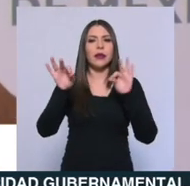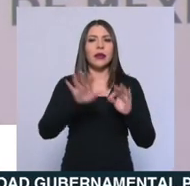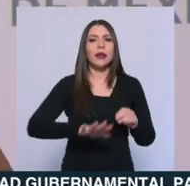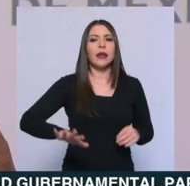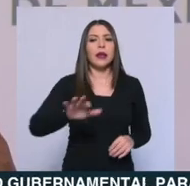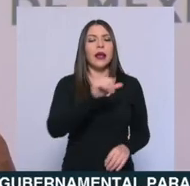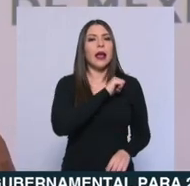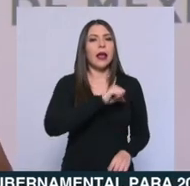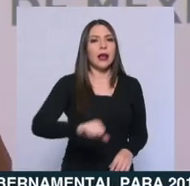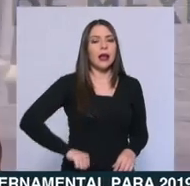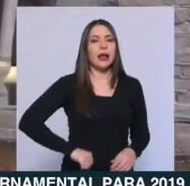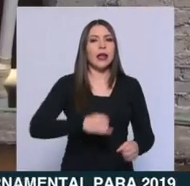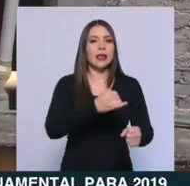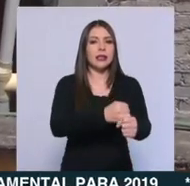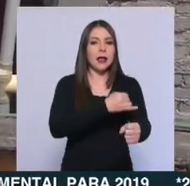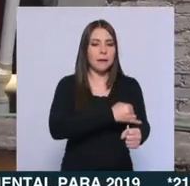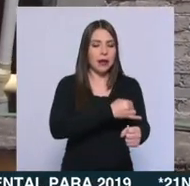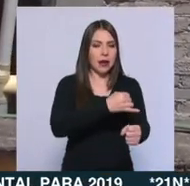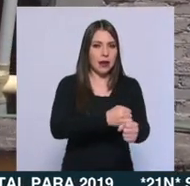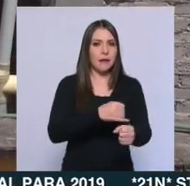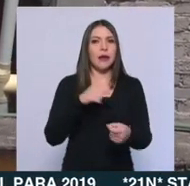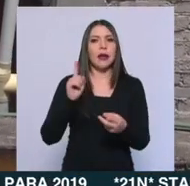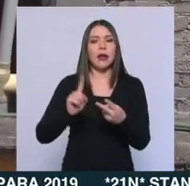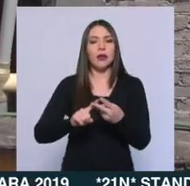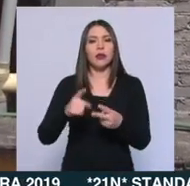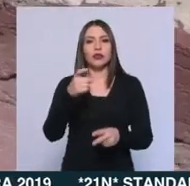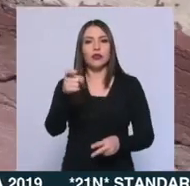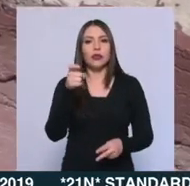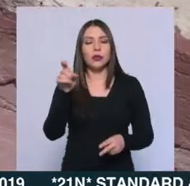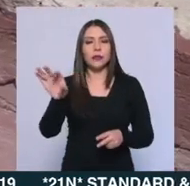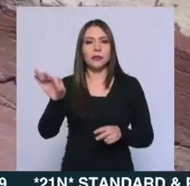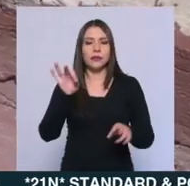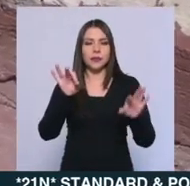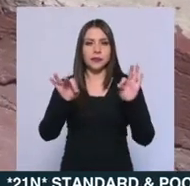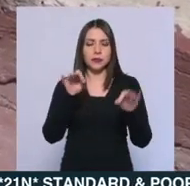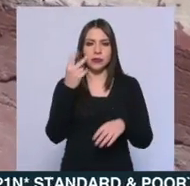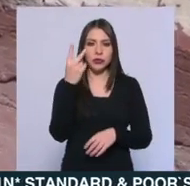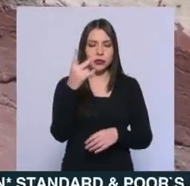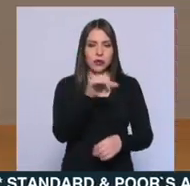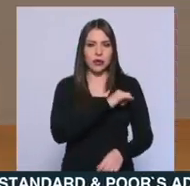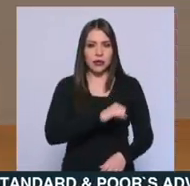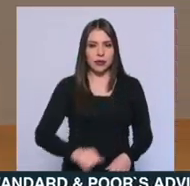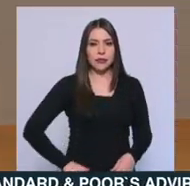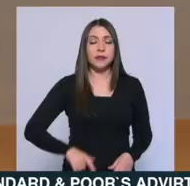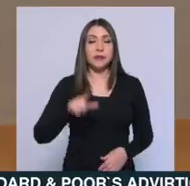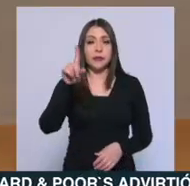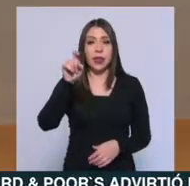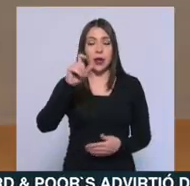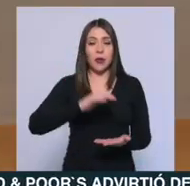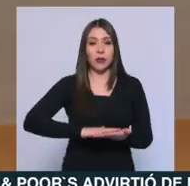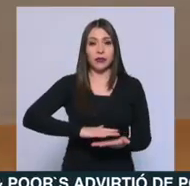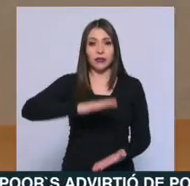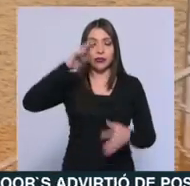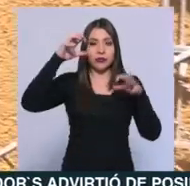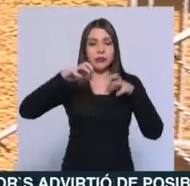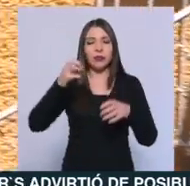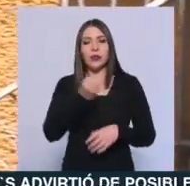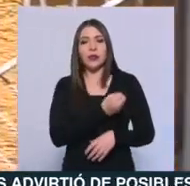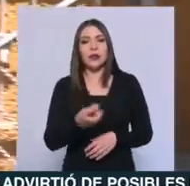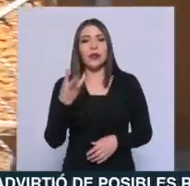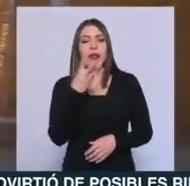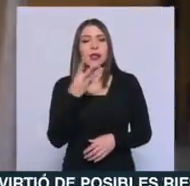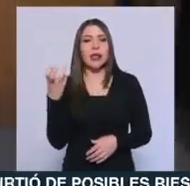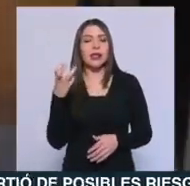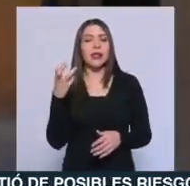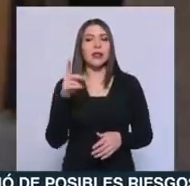y de Xochimilco. Cosechar el agua de lluvia significará la captación de 375 millones de litros por